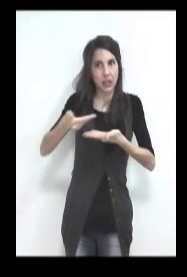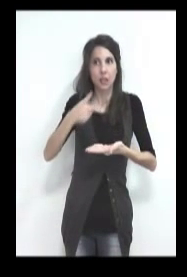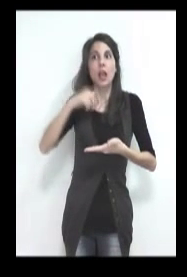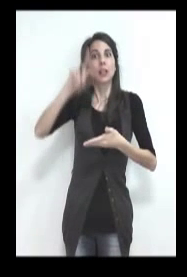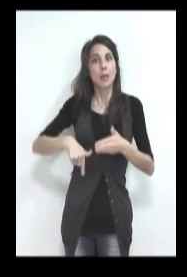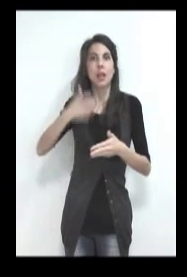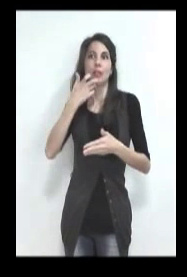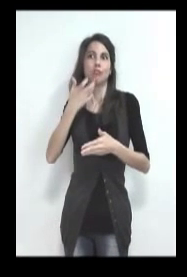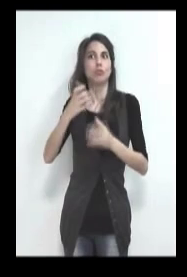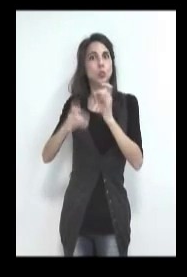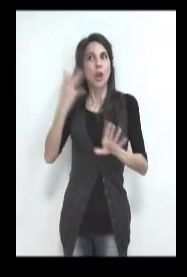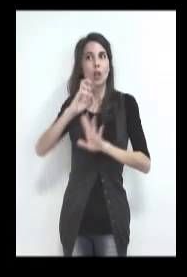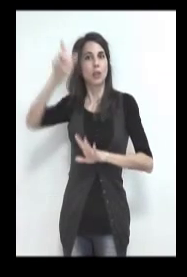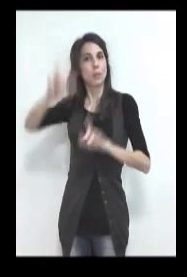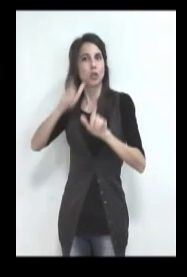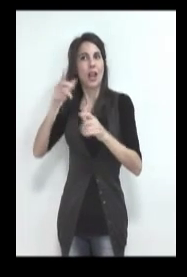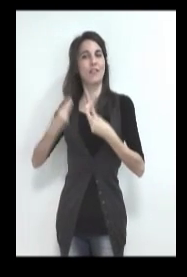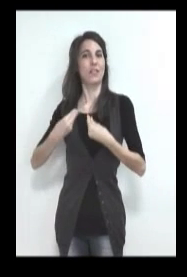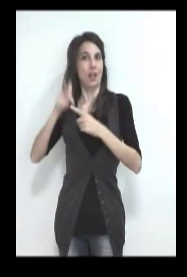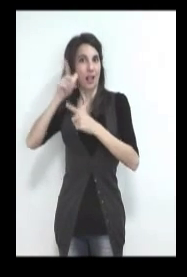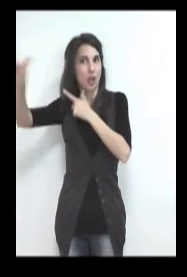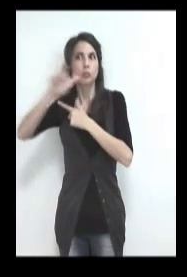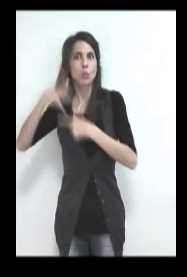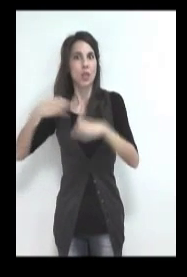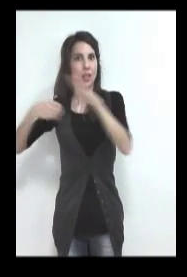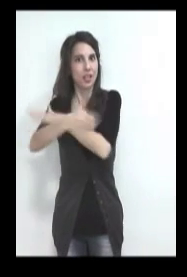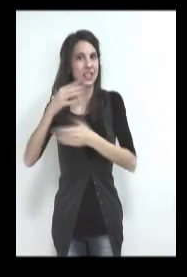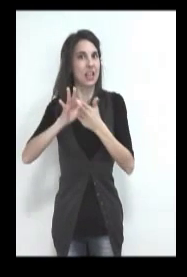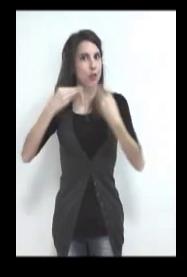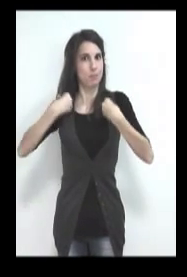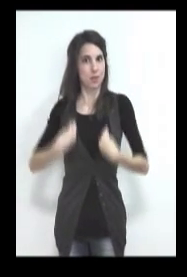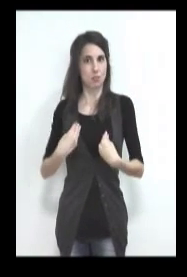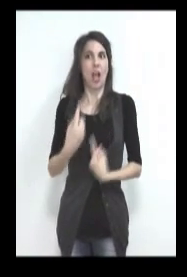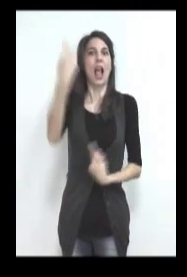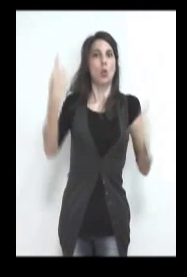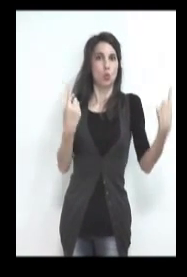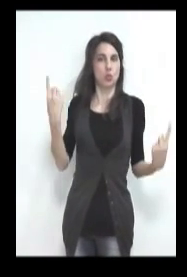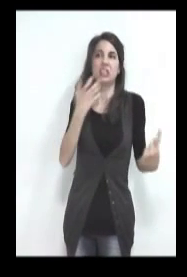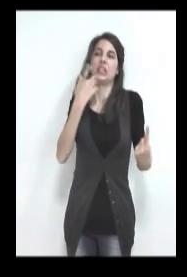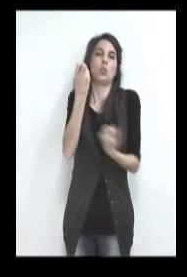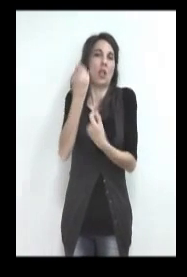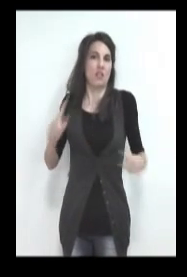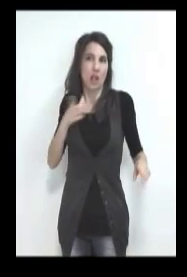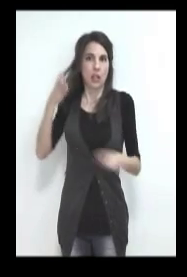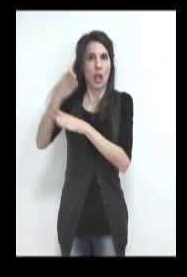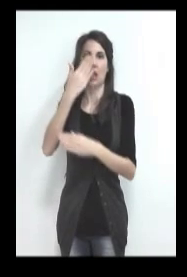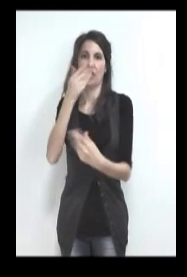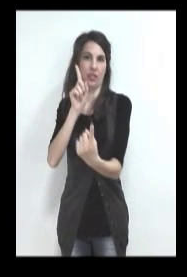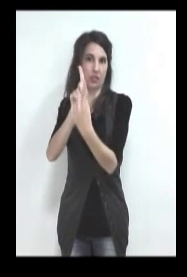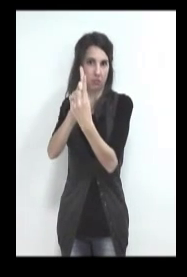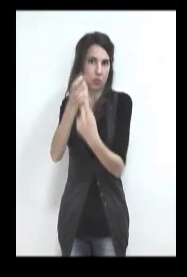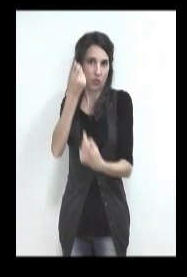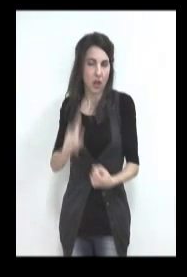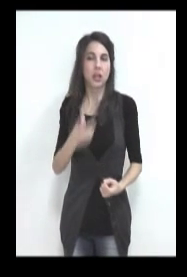hospital, porque puede acceder a los mismos servicios, algunos a los que no necesiten presencia física del médico, ¿no? Entonces yo vería las